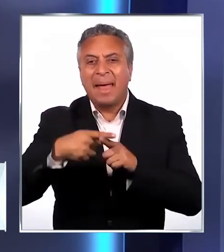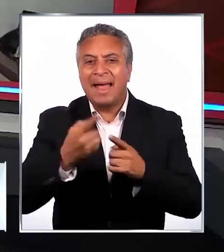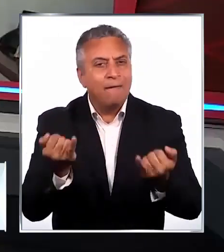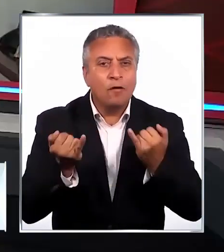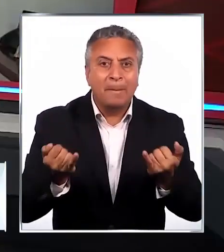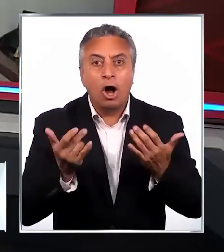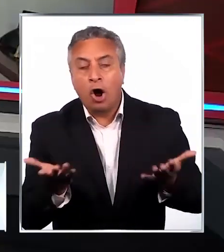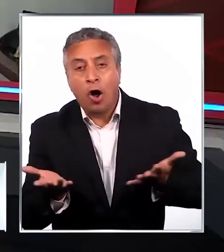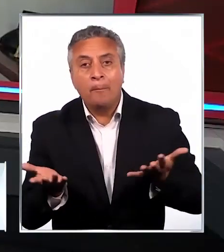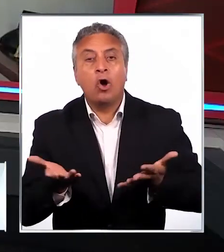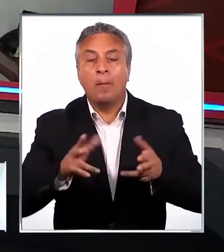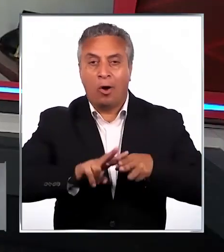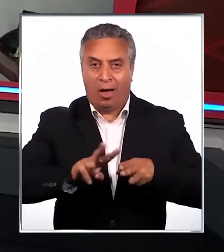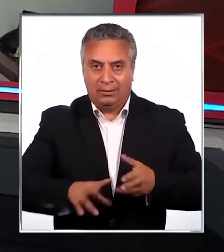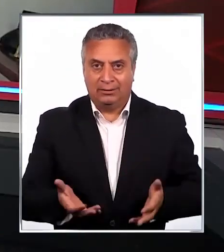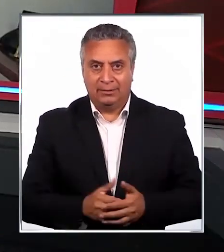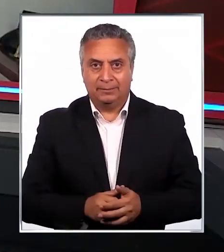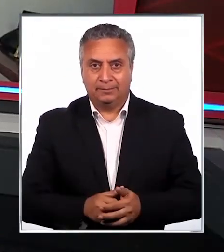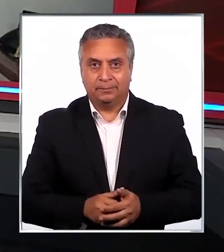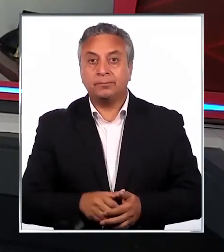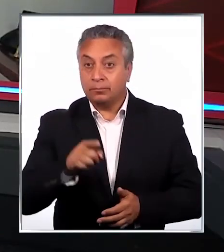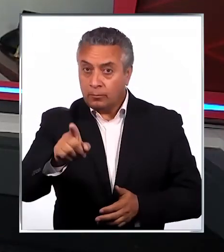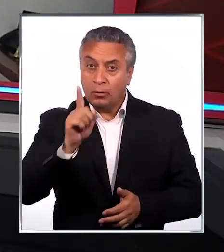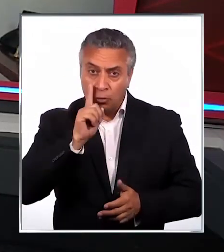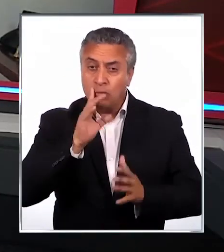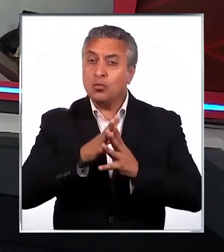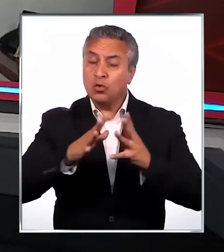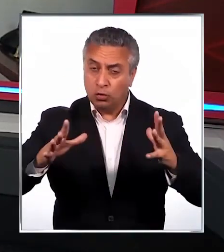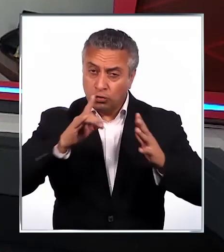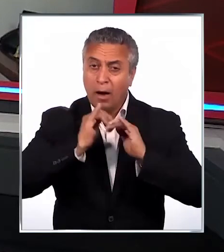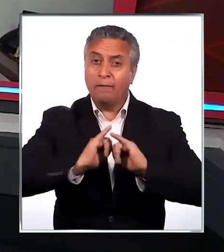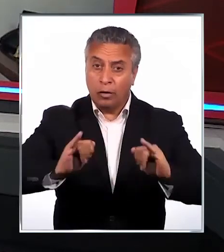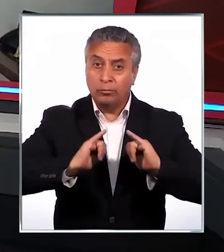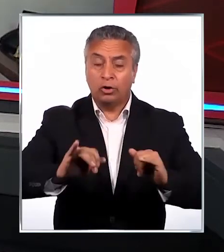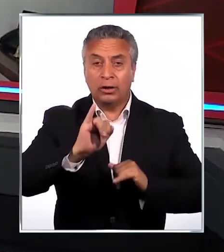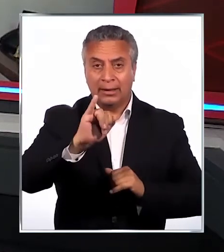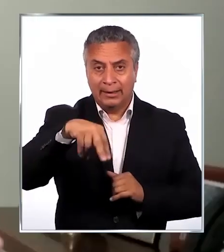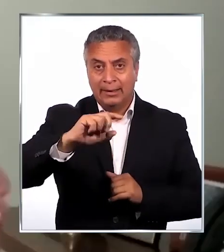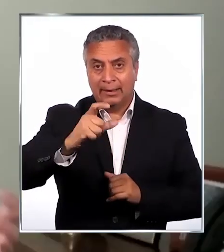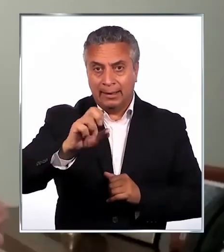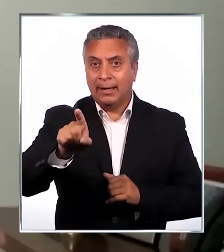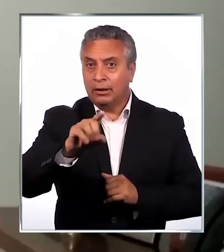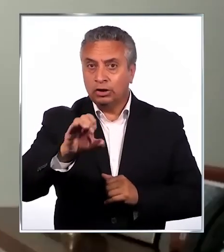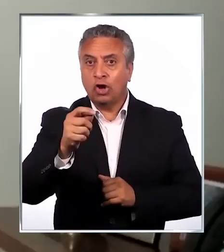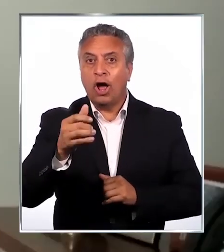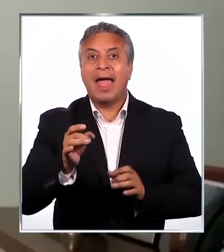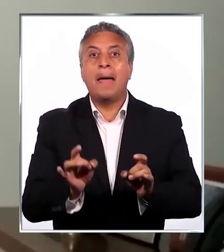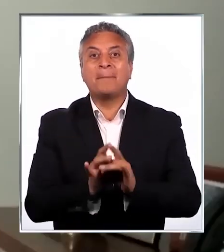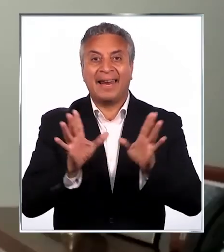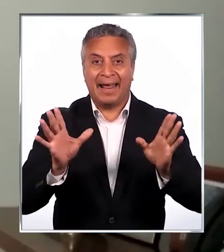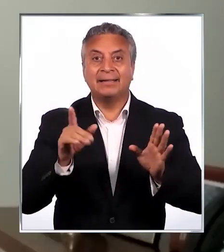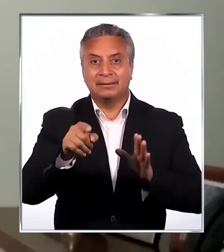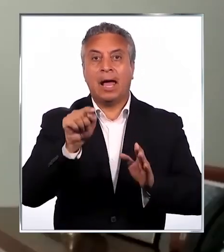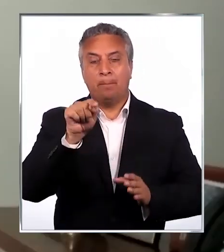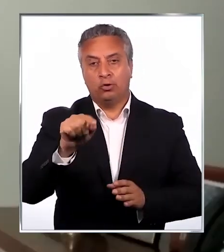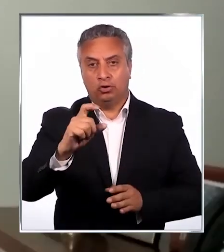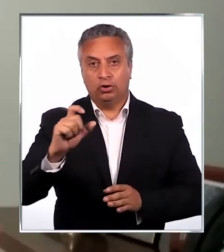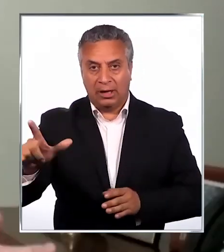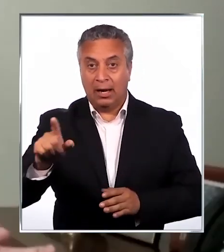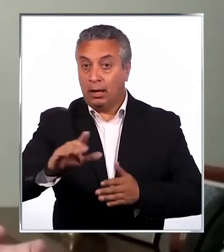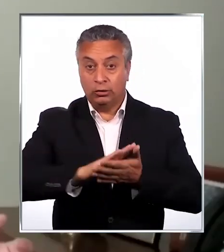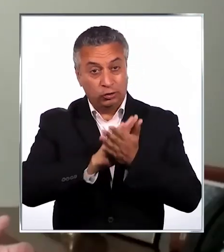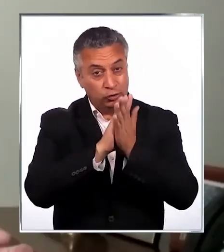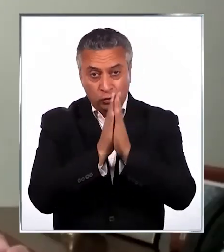más información, ¿cómo hacerlo? Bueno, tenemos obviamente mucha información en ingresodemergencia.cl respecto del IFE, pero todas